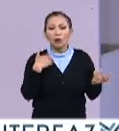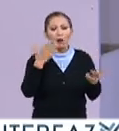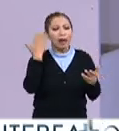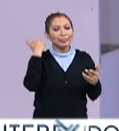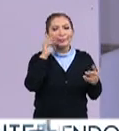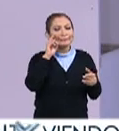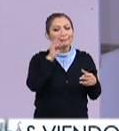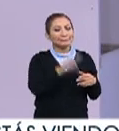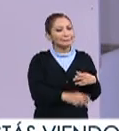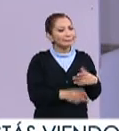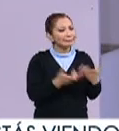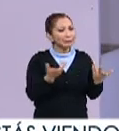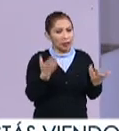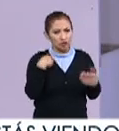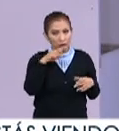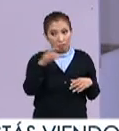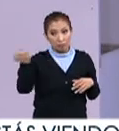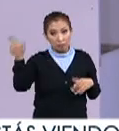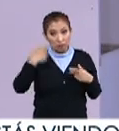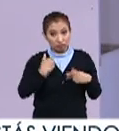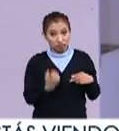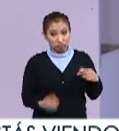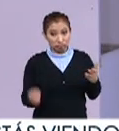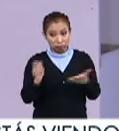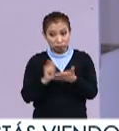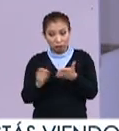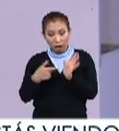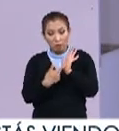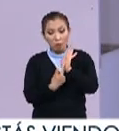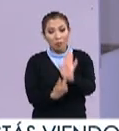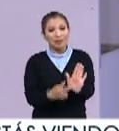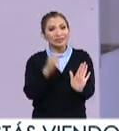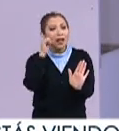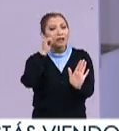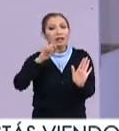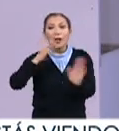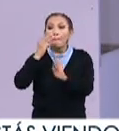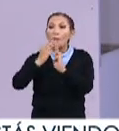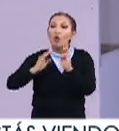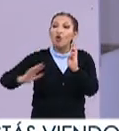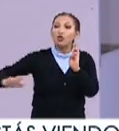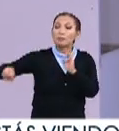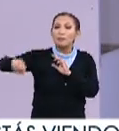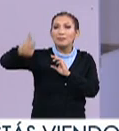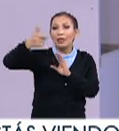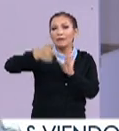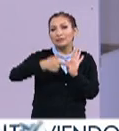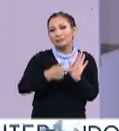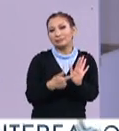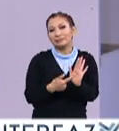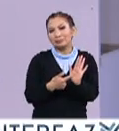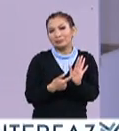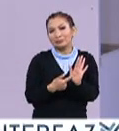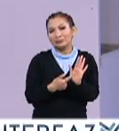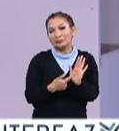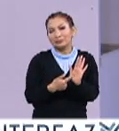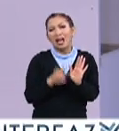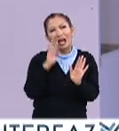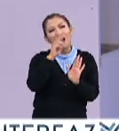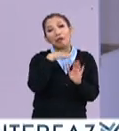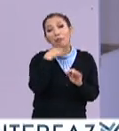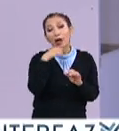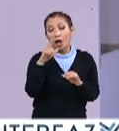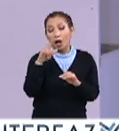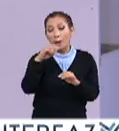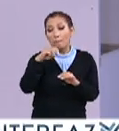habías enfrentado a él. Yo creo que los grandes escritores te muestran siempre al mundo por primera vez. Mo Yan, por